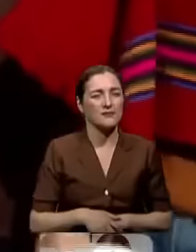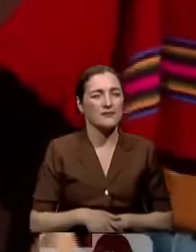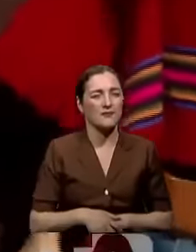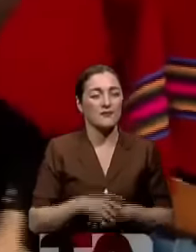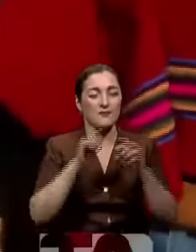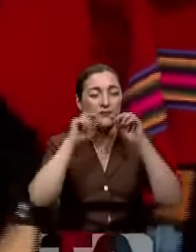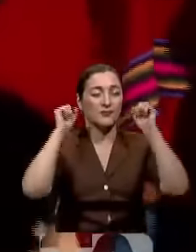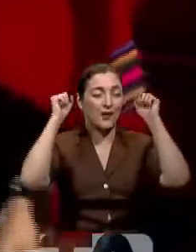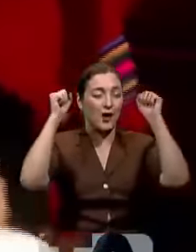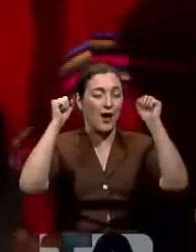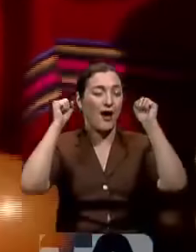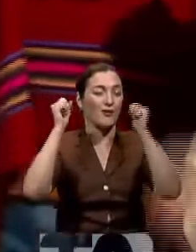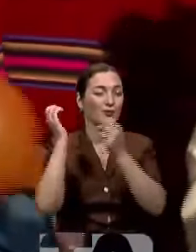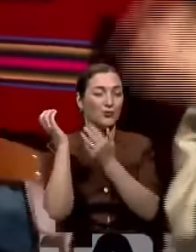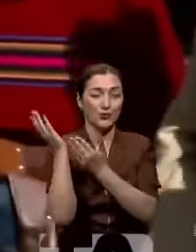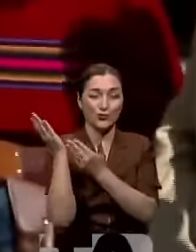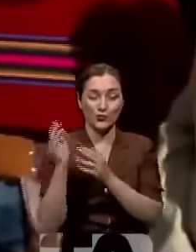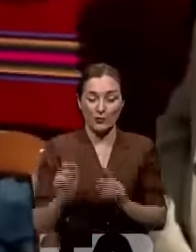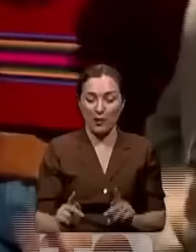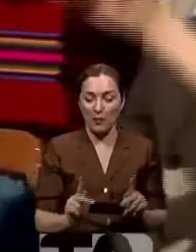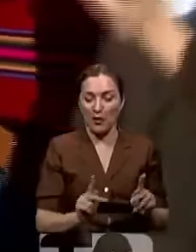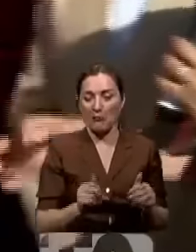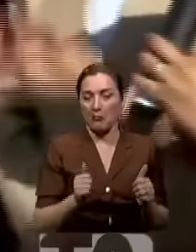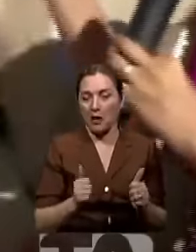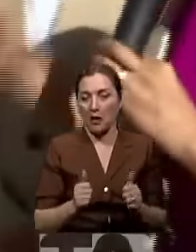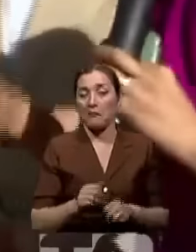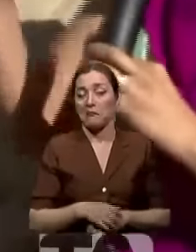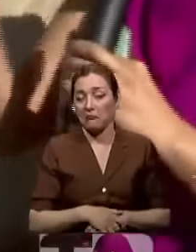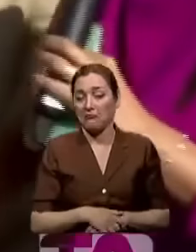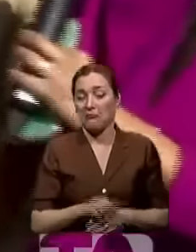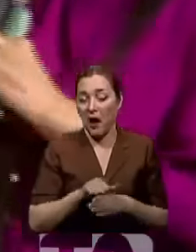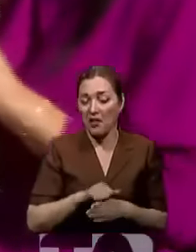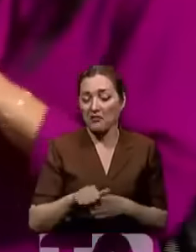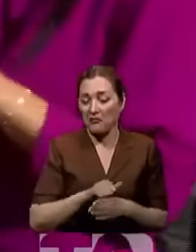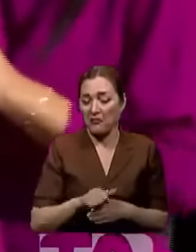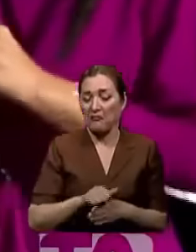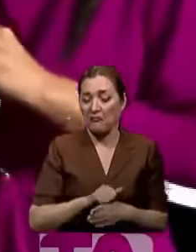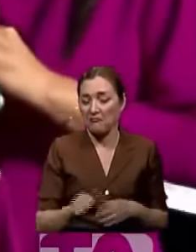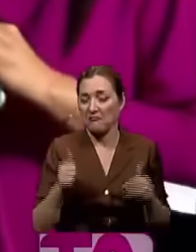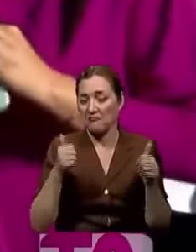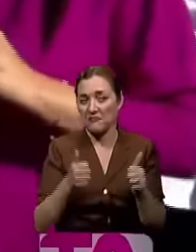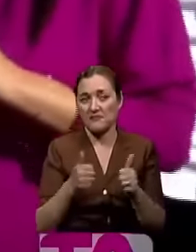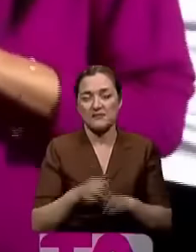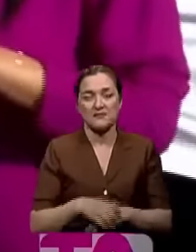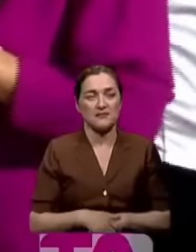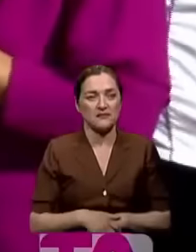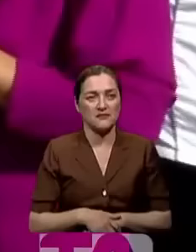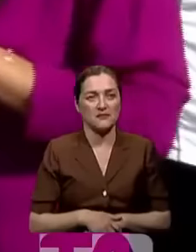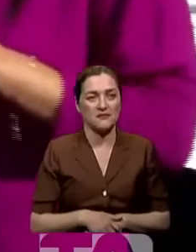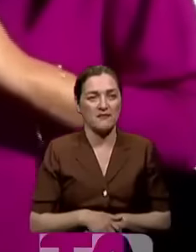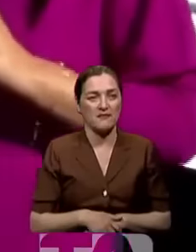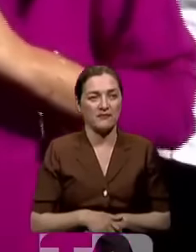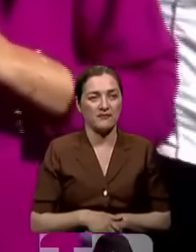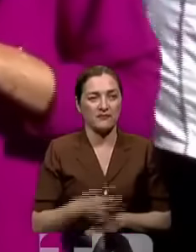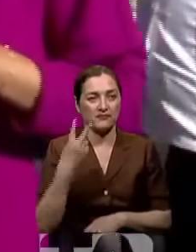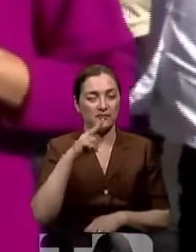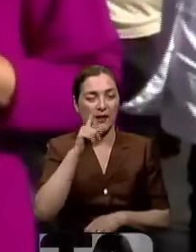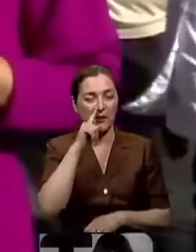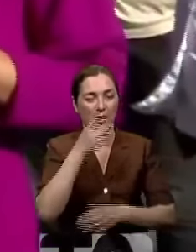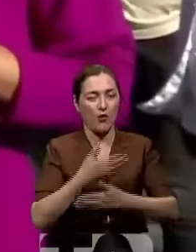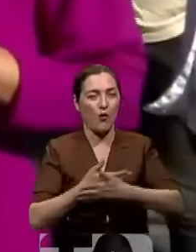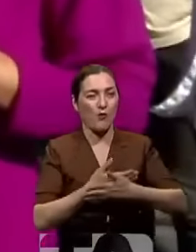Las barras aquí están preparadísimas, han venido súper listas y quiero que ustedes observen ya la guagua que